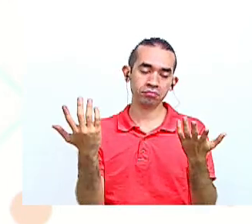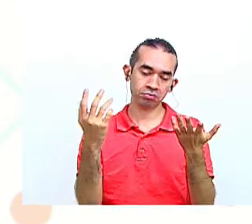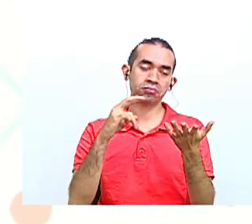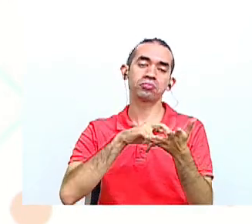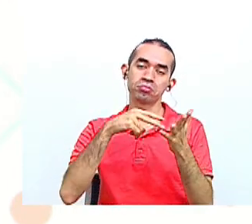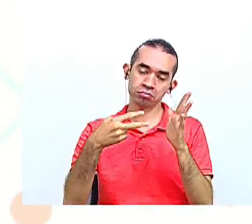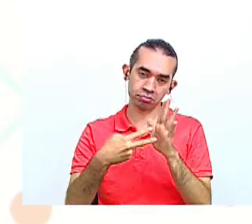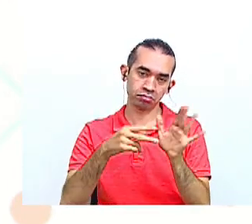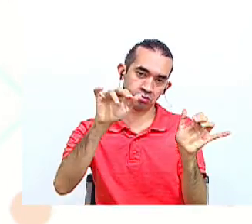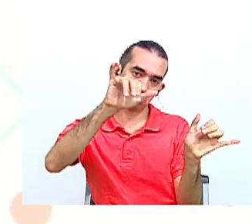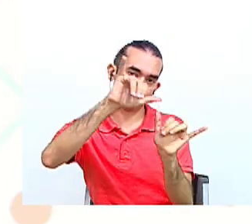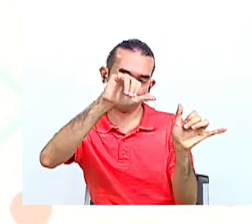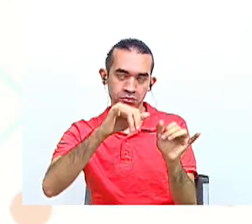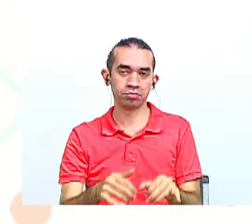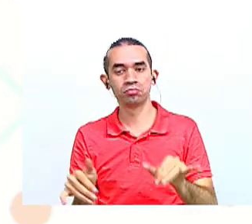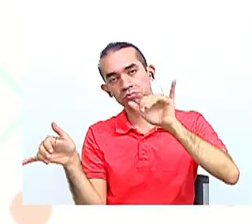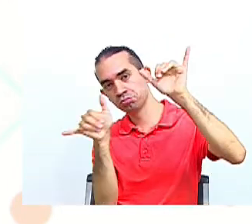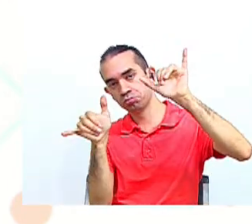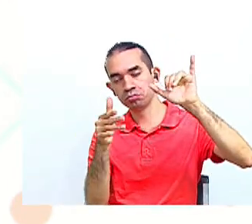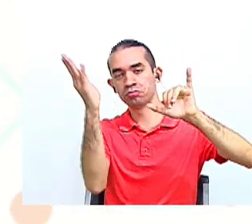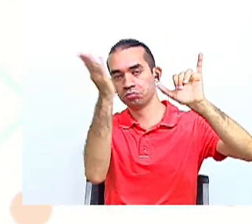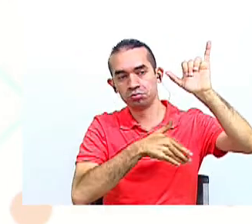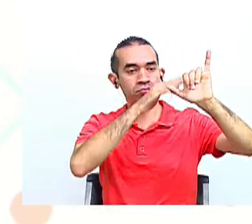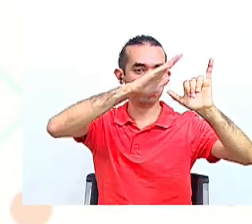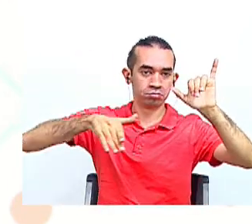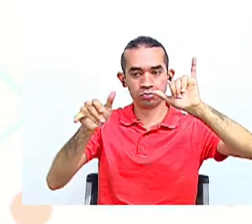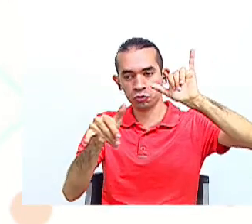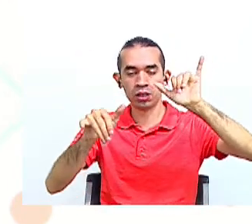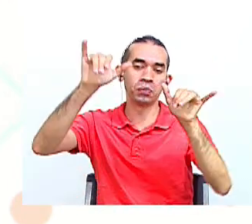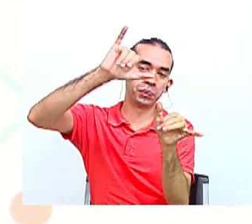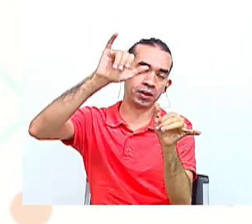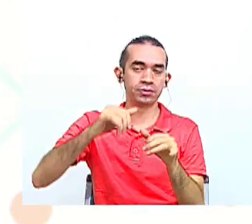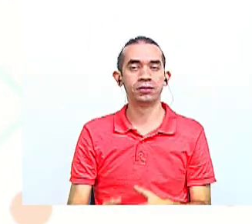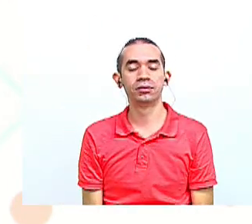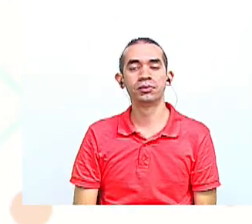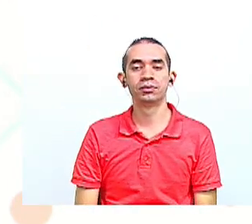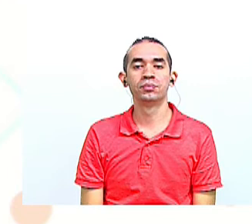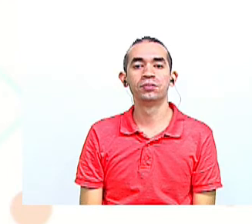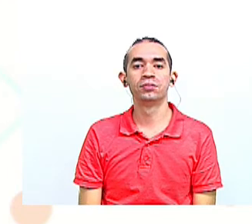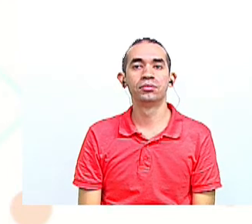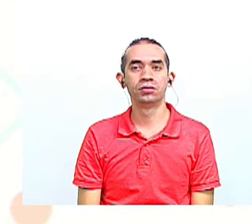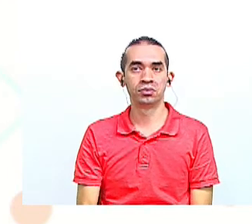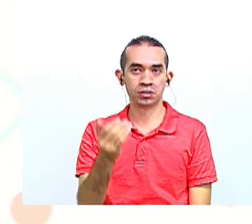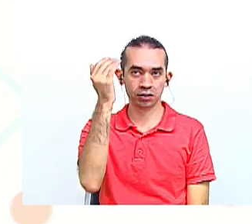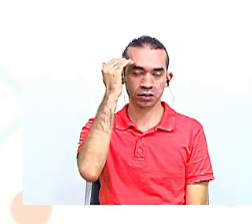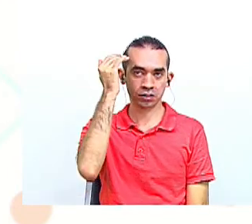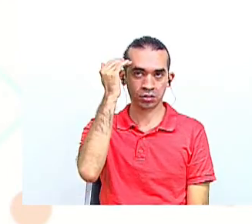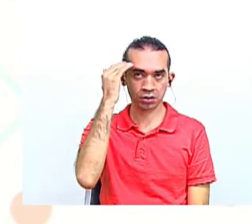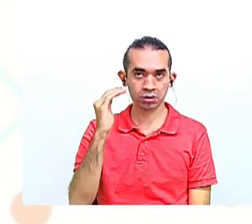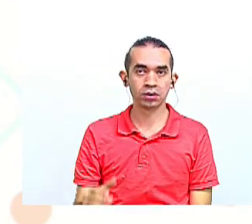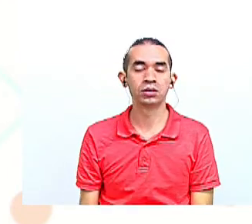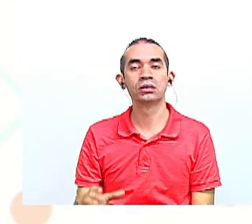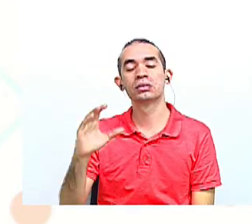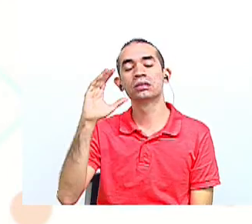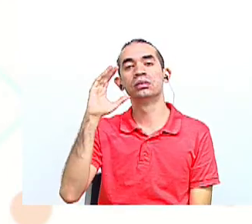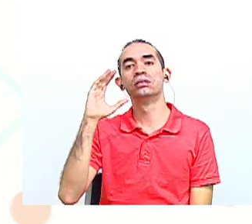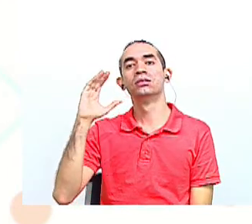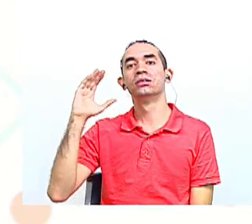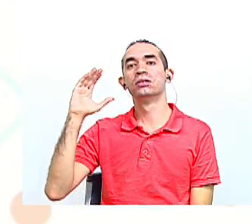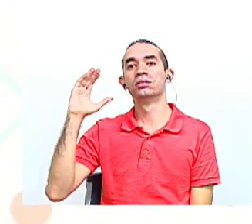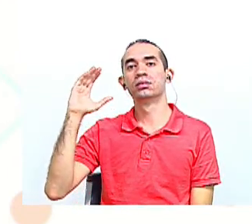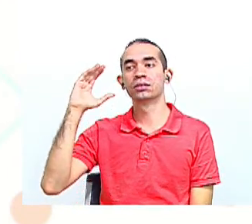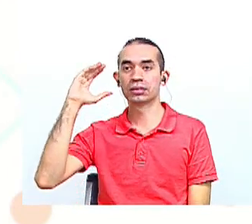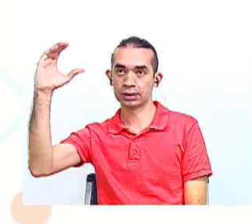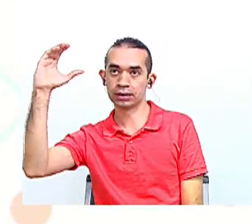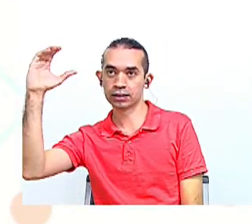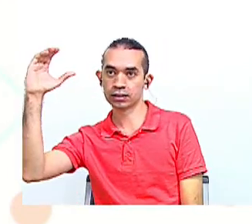esos lados son congruentes. Entonces, hay garantía de que el triángulo CFG sea